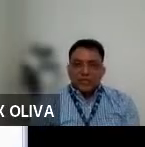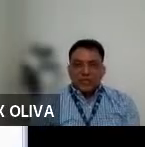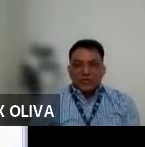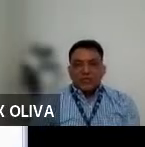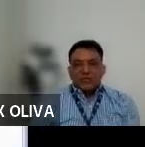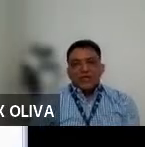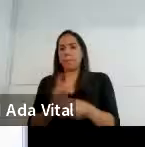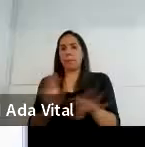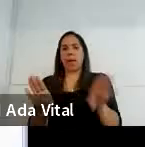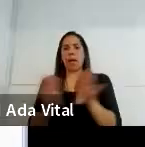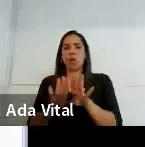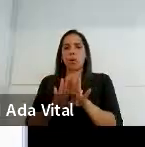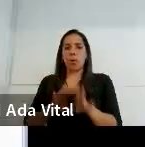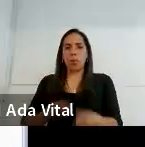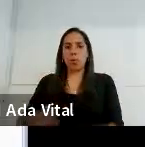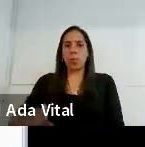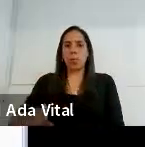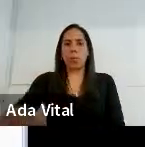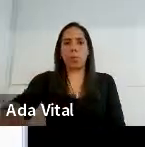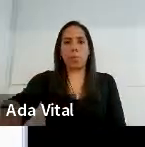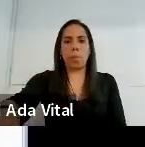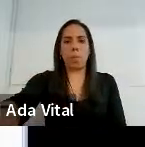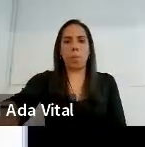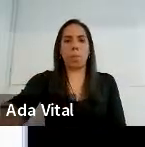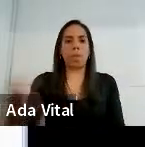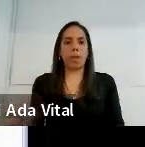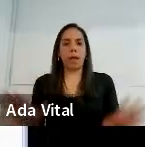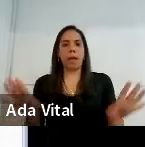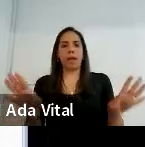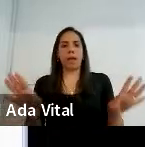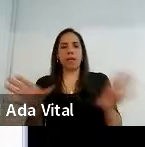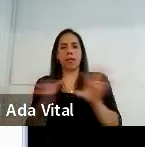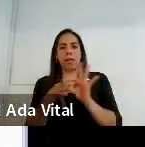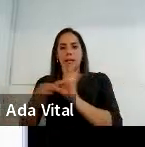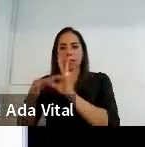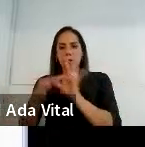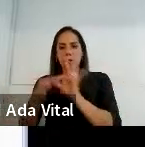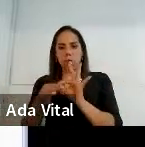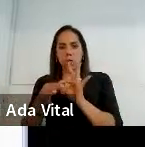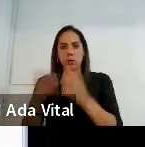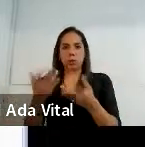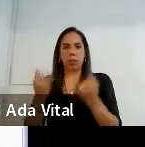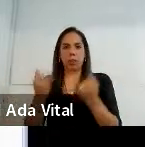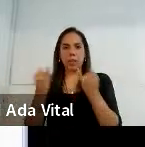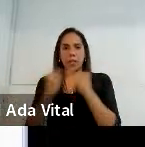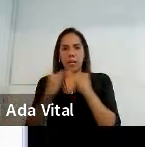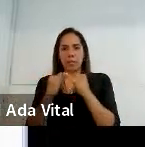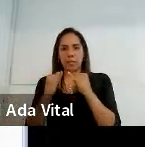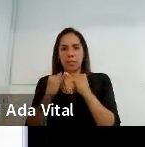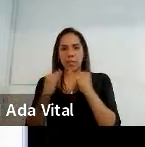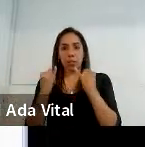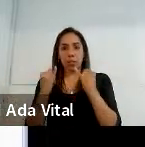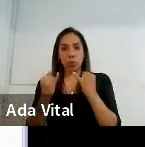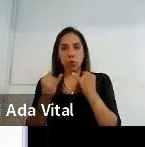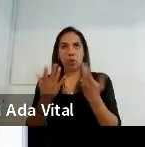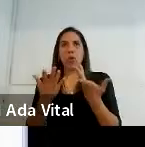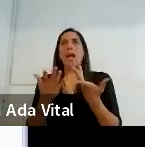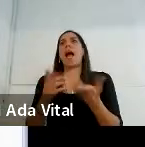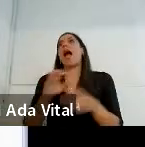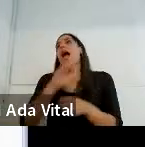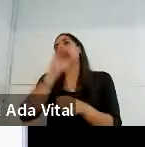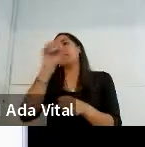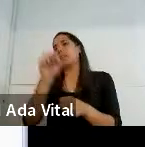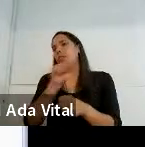hay un apartado que nos habla sobre la inclusión hacia el ámbito social, cultural,